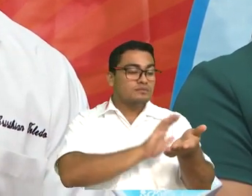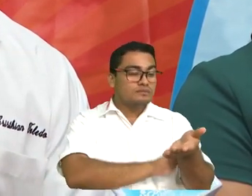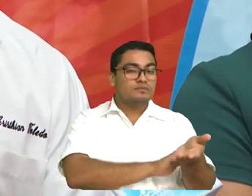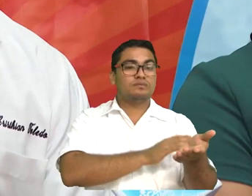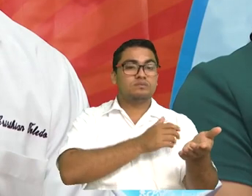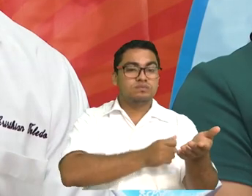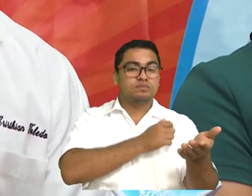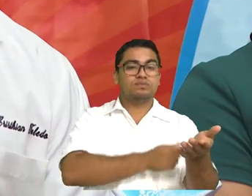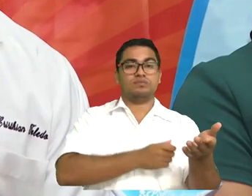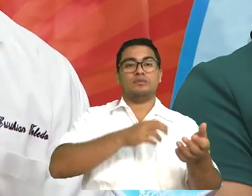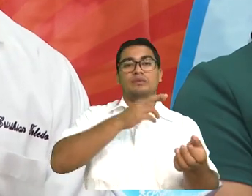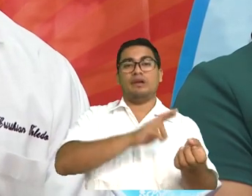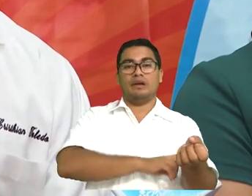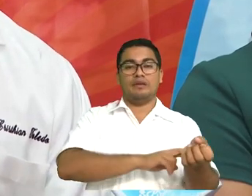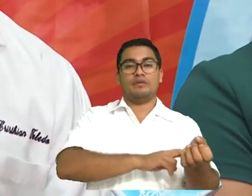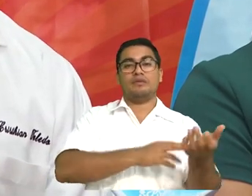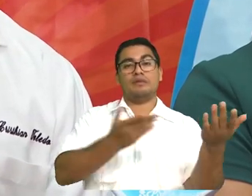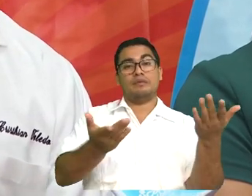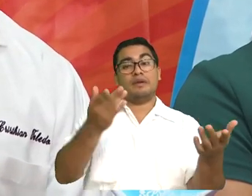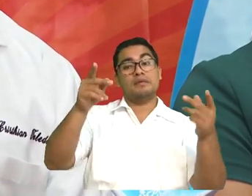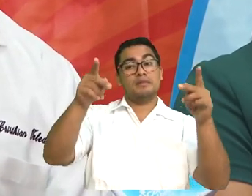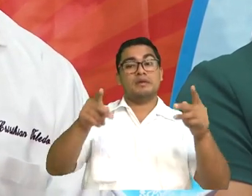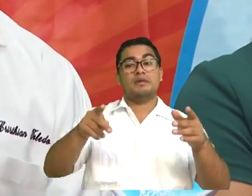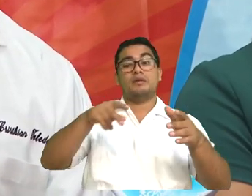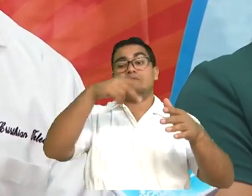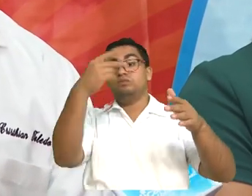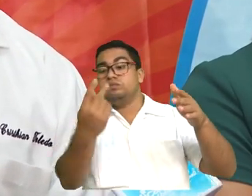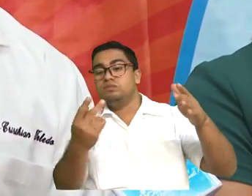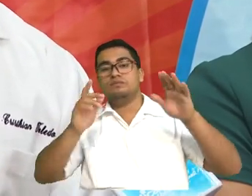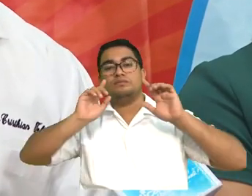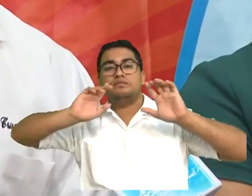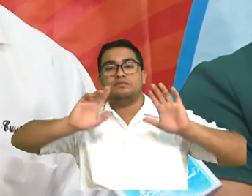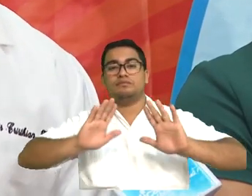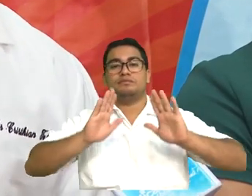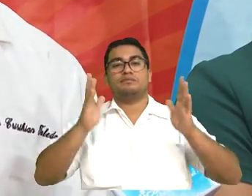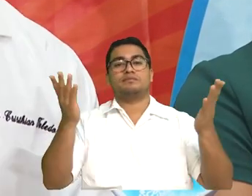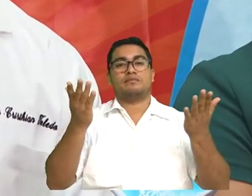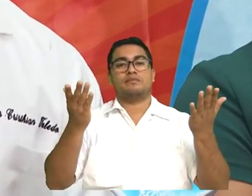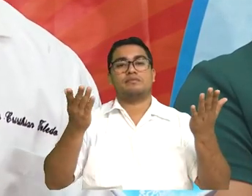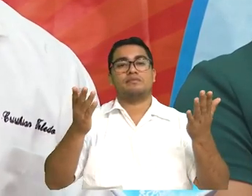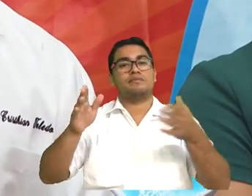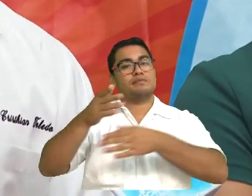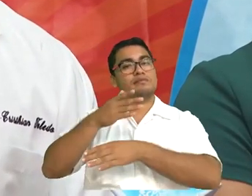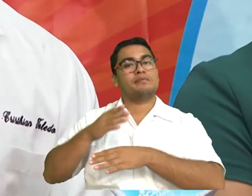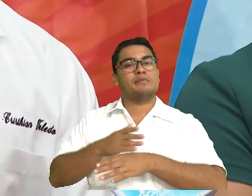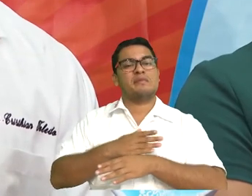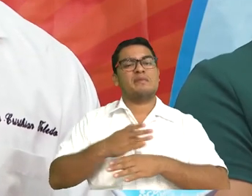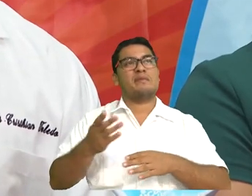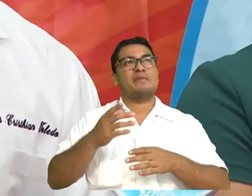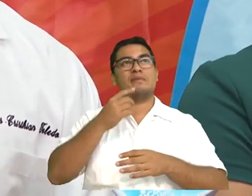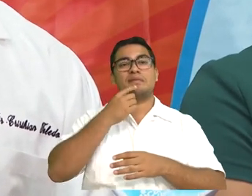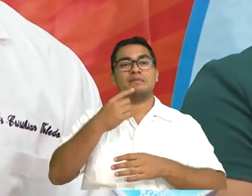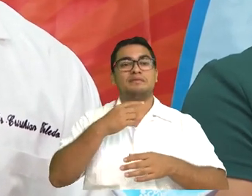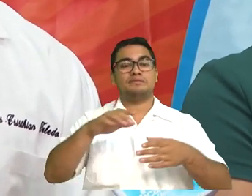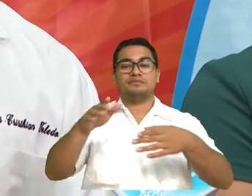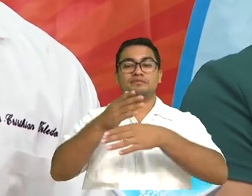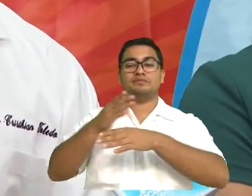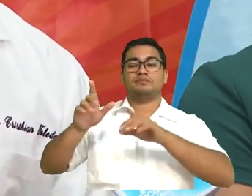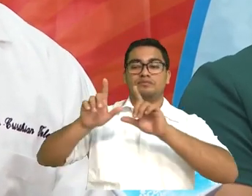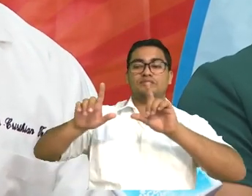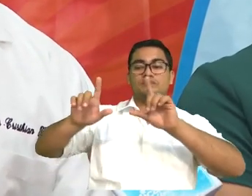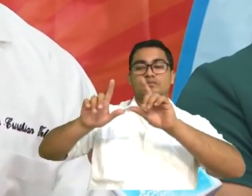reporte oportuno de algún lesionado que pueda surgir durante esta temporada y por supuesto se han designado puntos móviles de atención